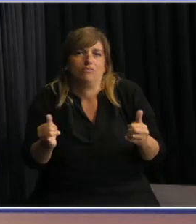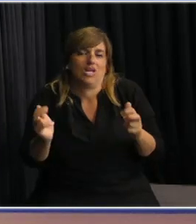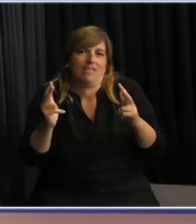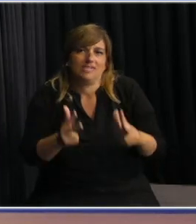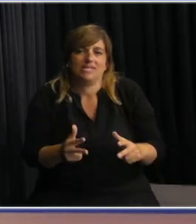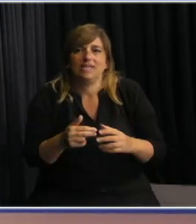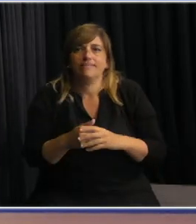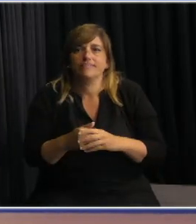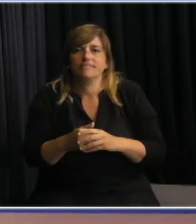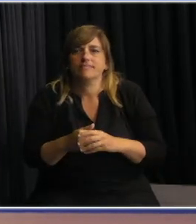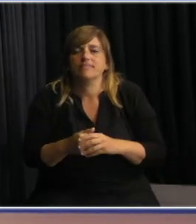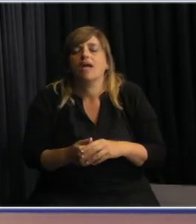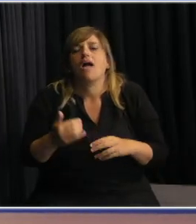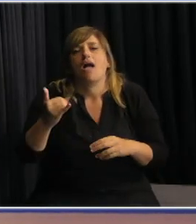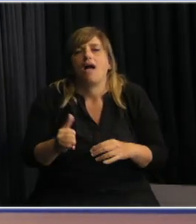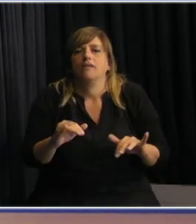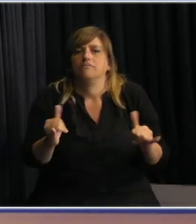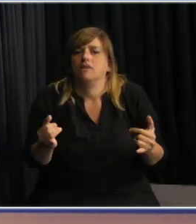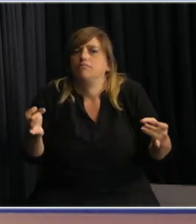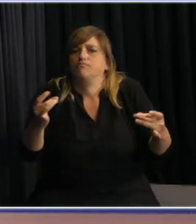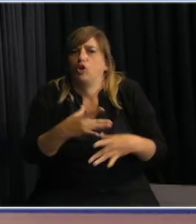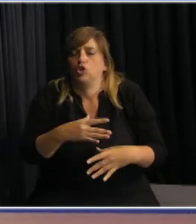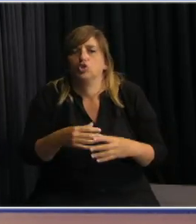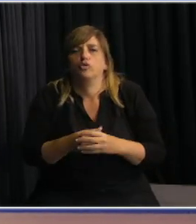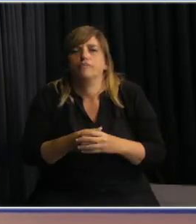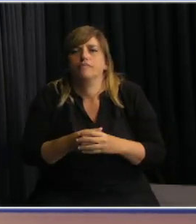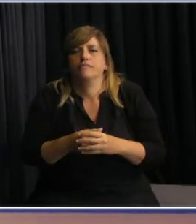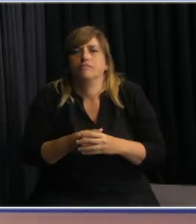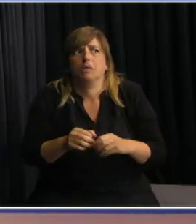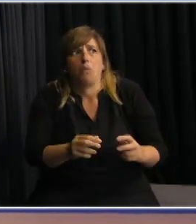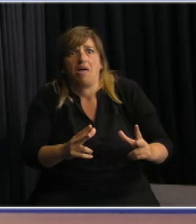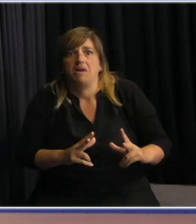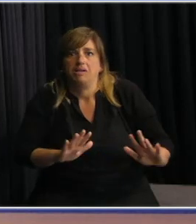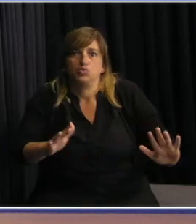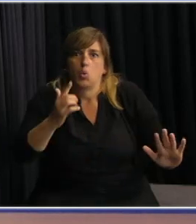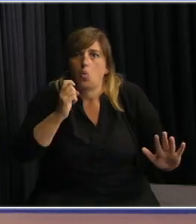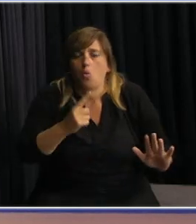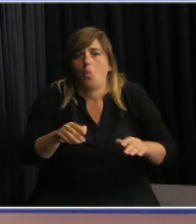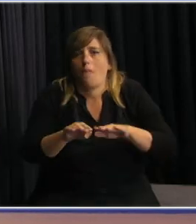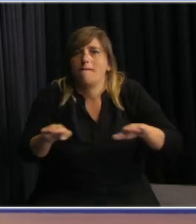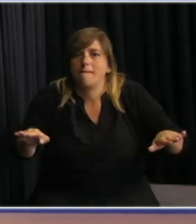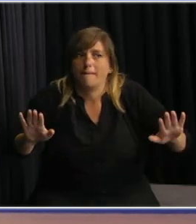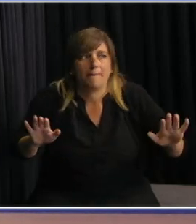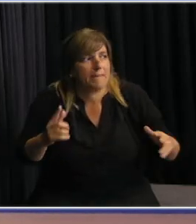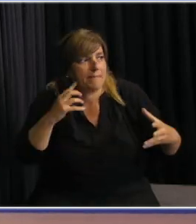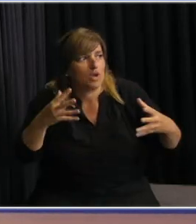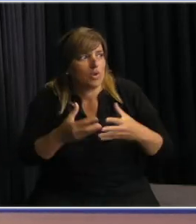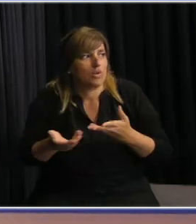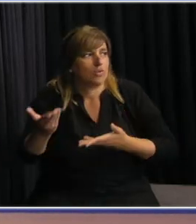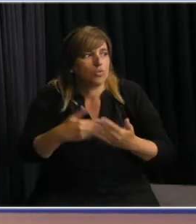referencia, estamos cubriendo, y me pueden corregir los de la mesa, al sistema de